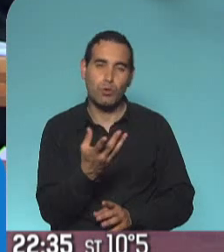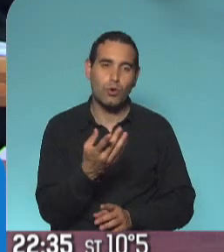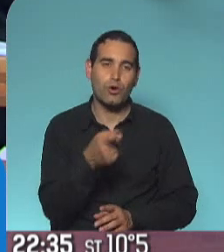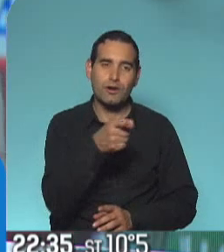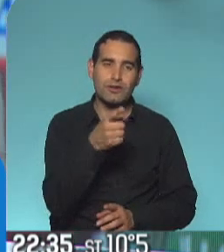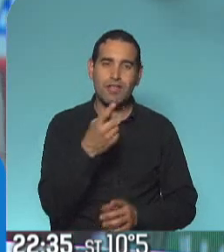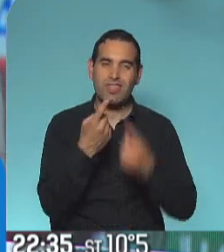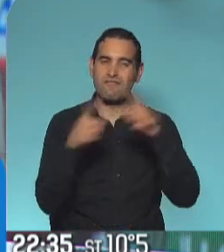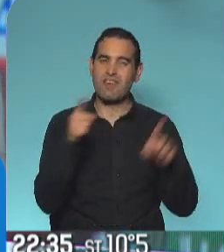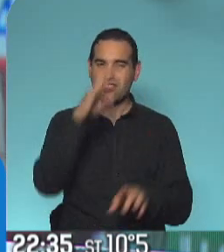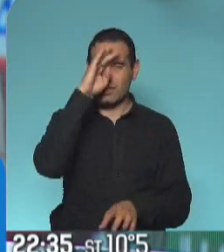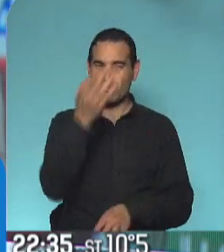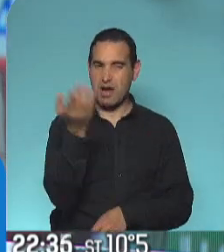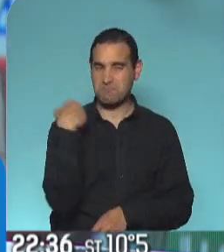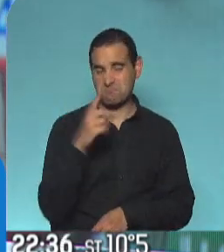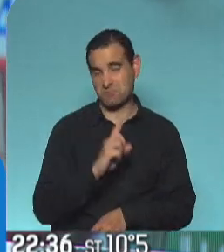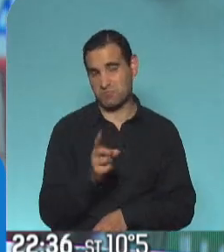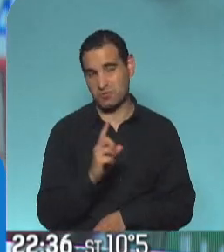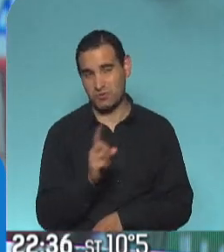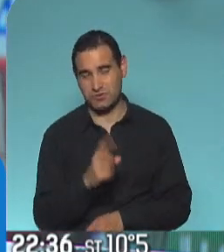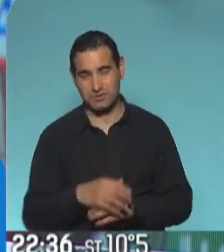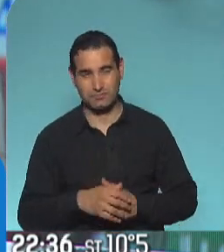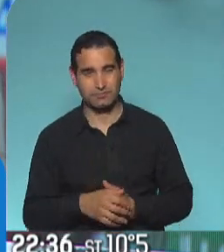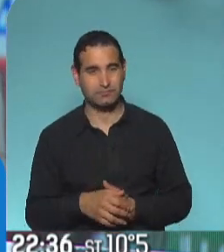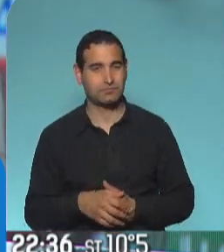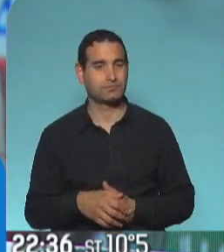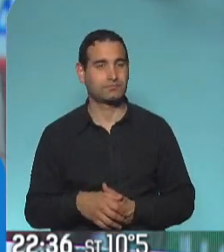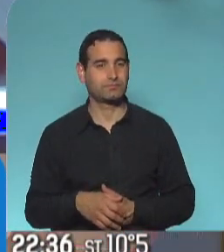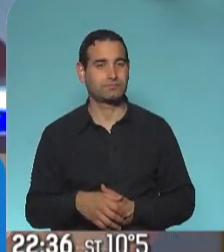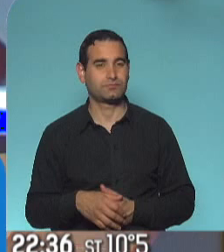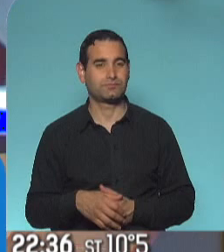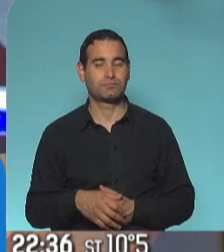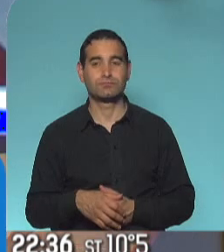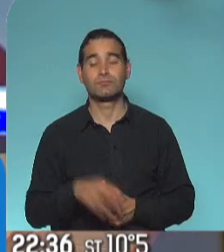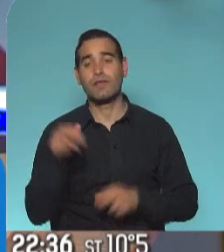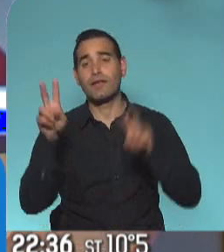absolutamente distinta de lo que Trump muestra o de la aladura republicana muestra respecto a China. Le